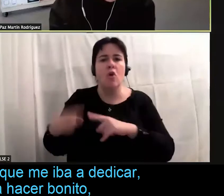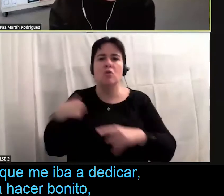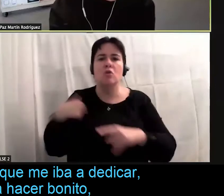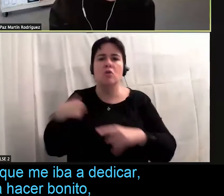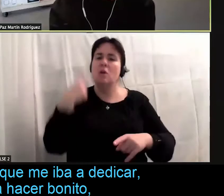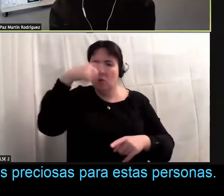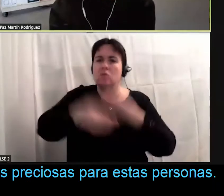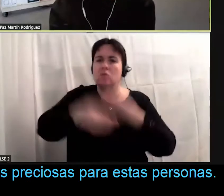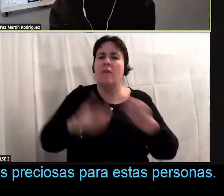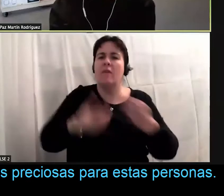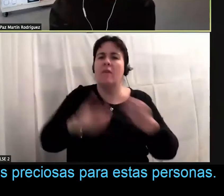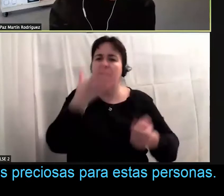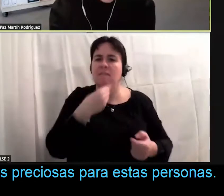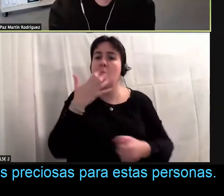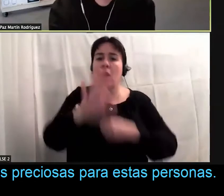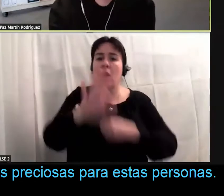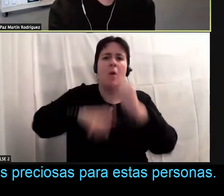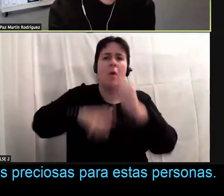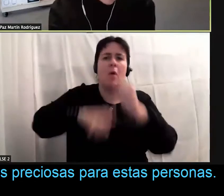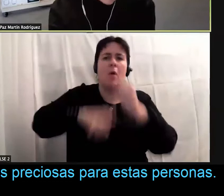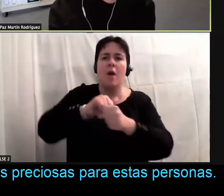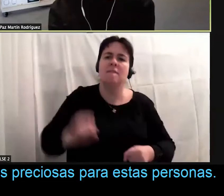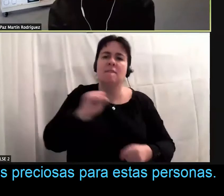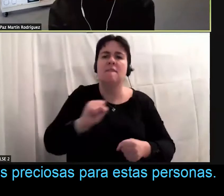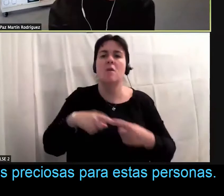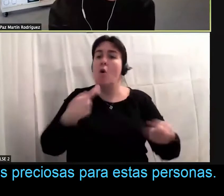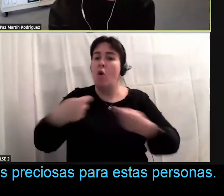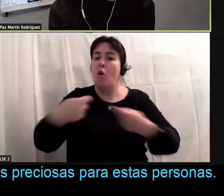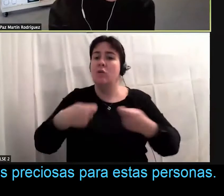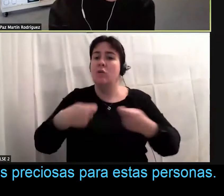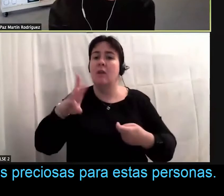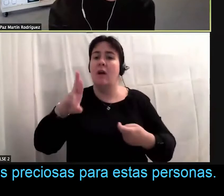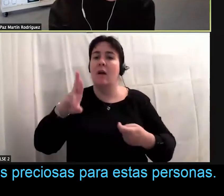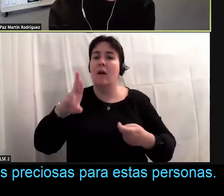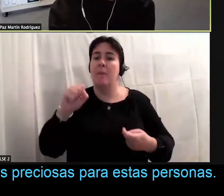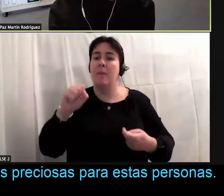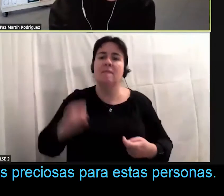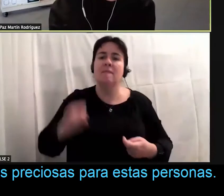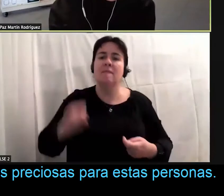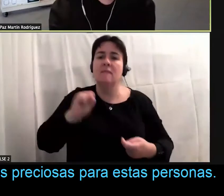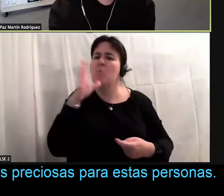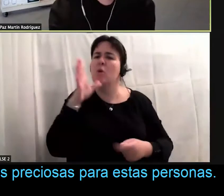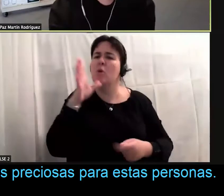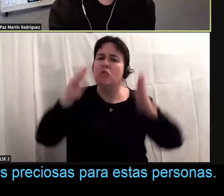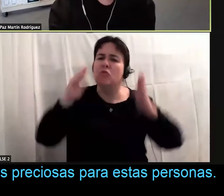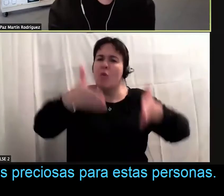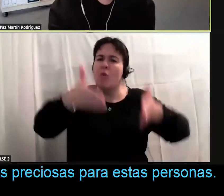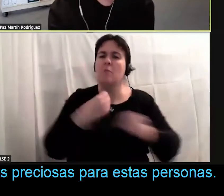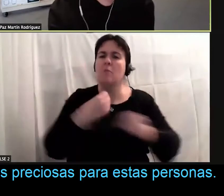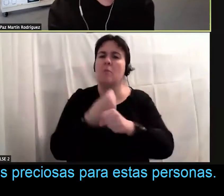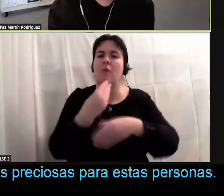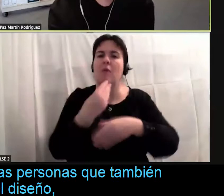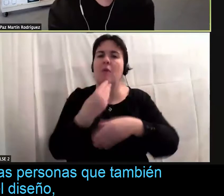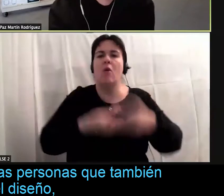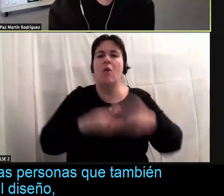una tienda de Prada preciosa, ¿por qué no me dedico a hacer cosas preciosas para la gente que las necesita? Porque en realidad hay una cosa que sí que tenemos que reconocer